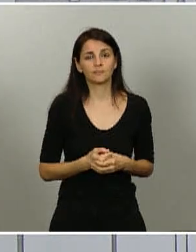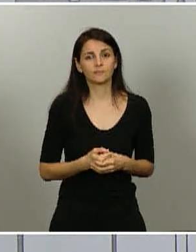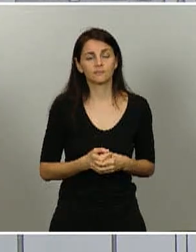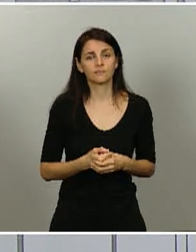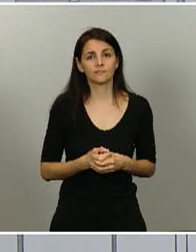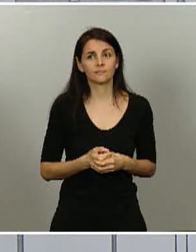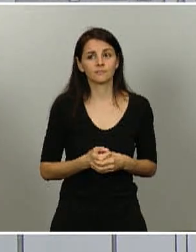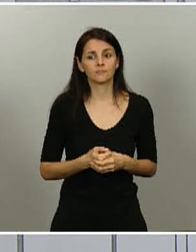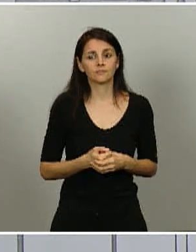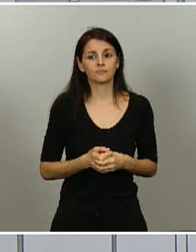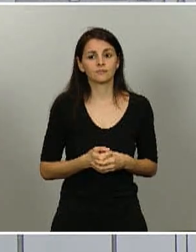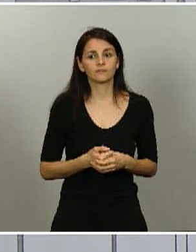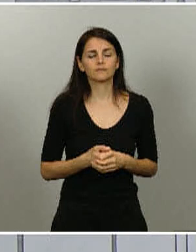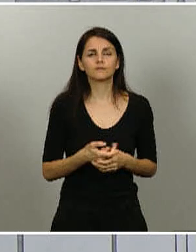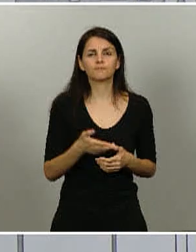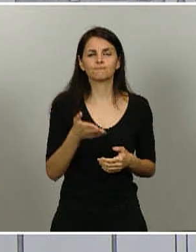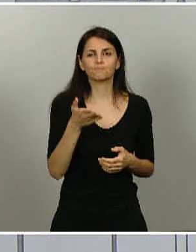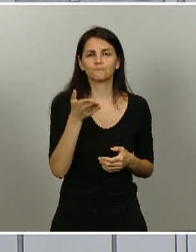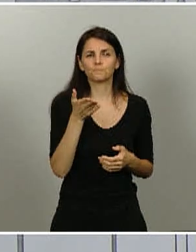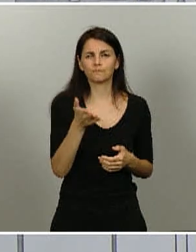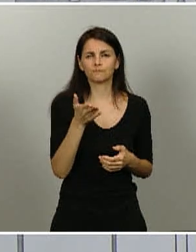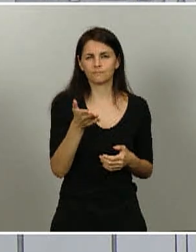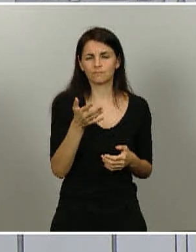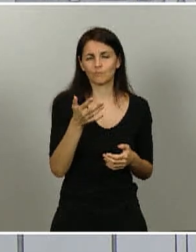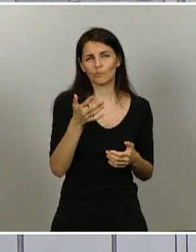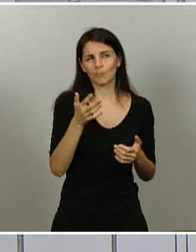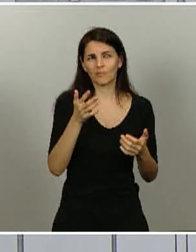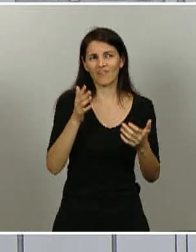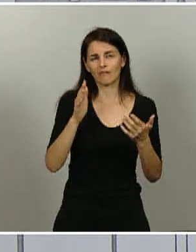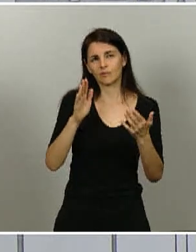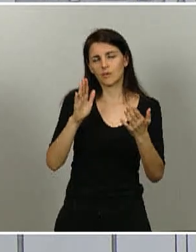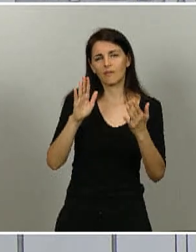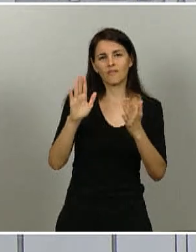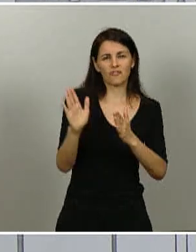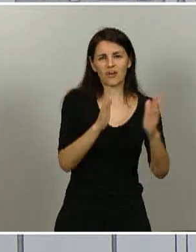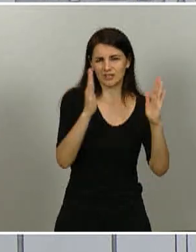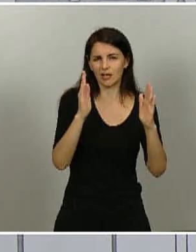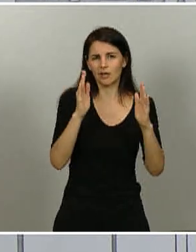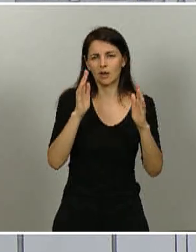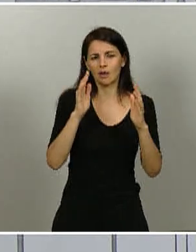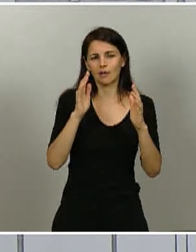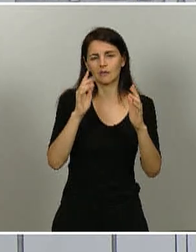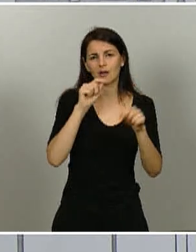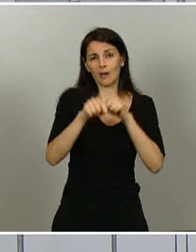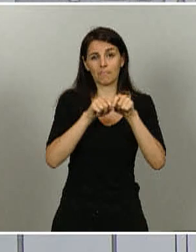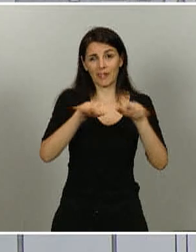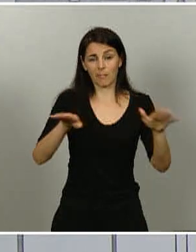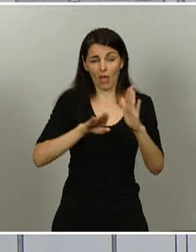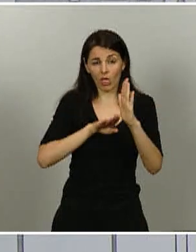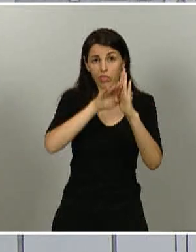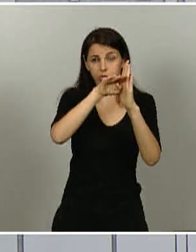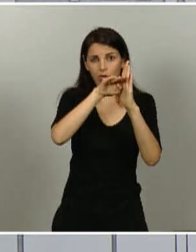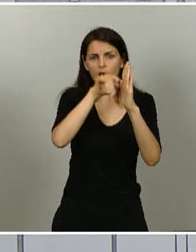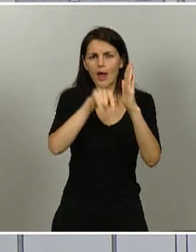que se hacían durante la fase más alta de la pandemia, en el que algunas fechas, en algunos datos de acumulados,